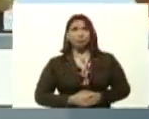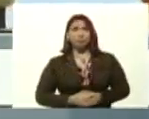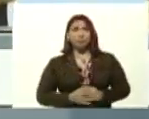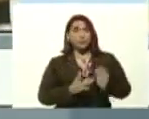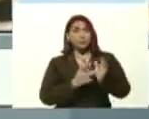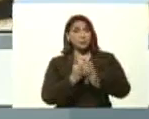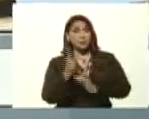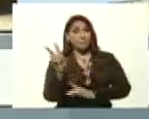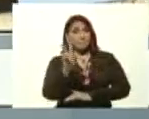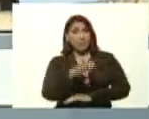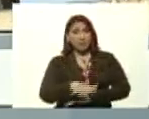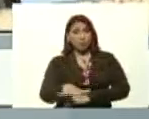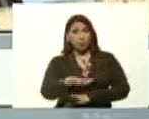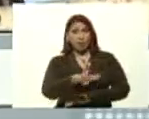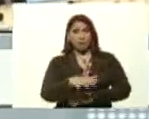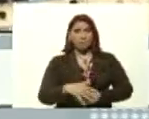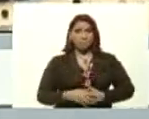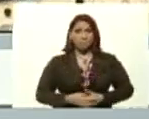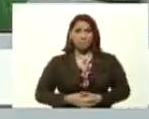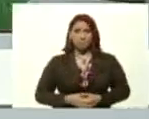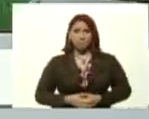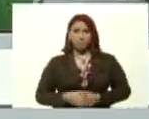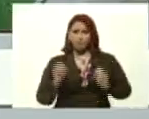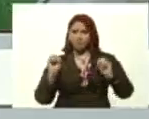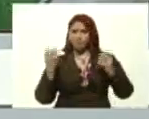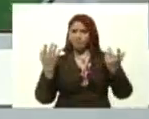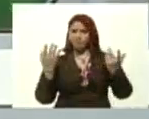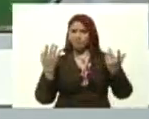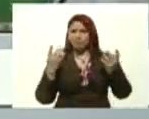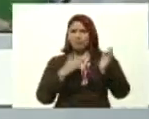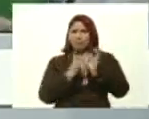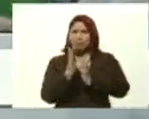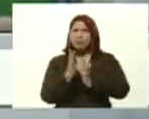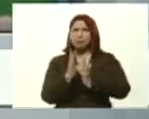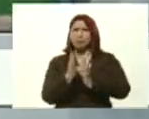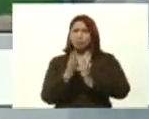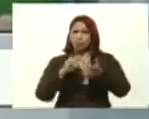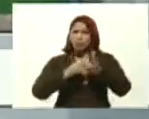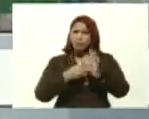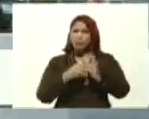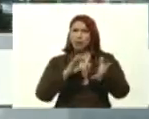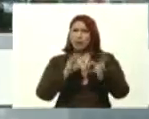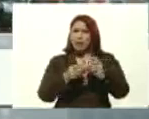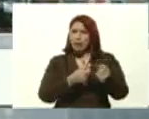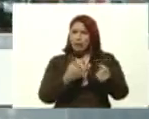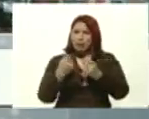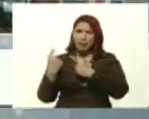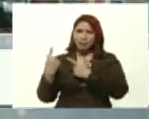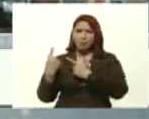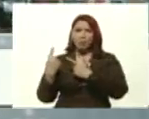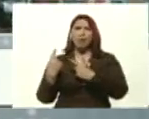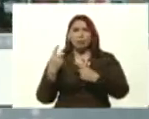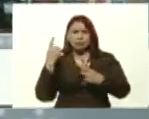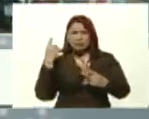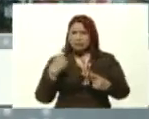Cristo en Venezuela, el milagro de Cristo son los CLAP, la multiplicación